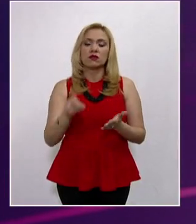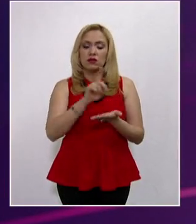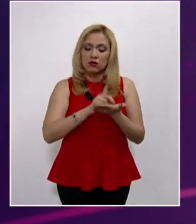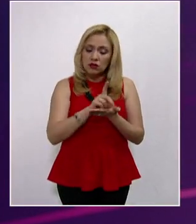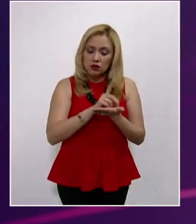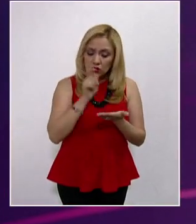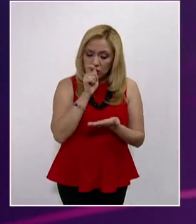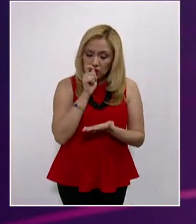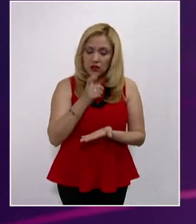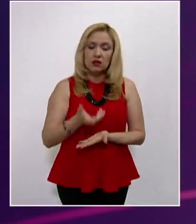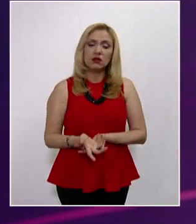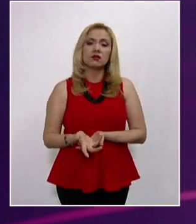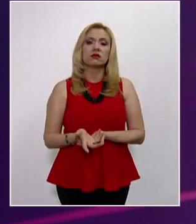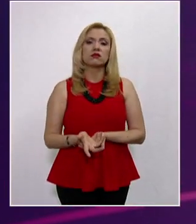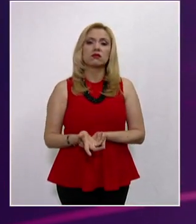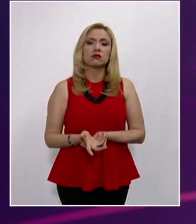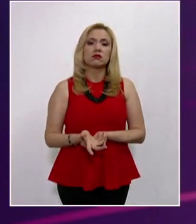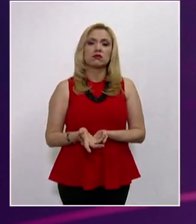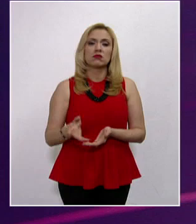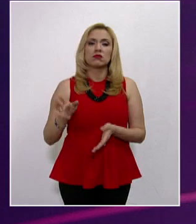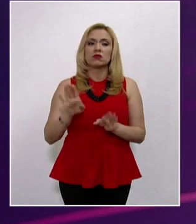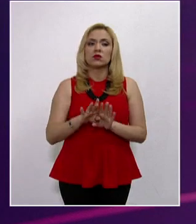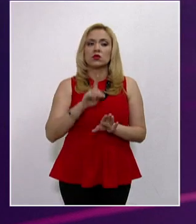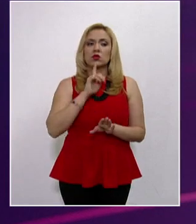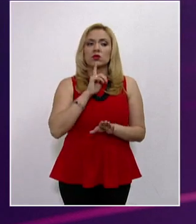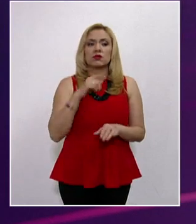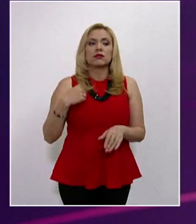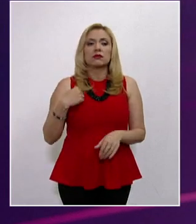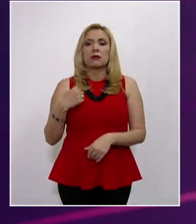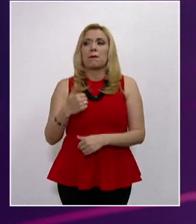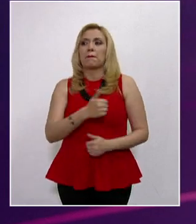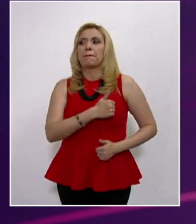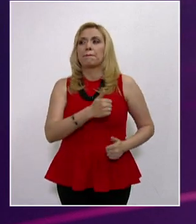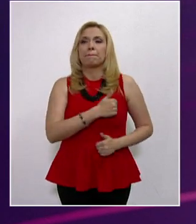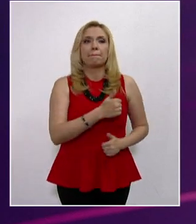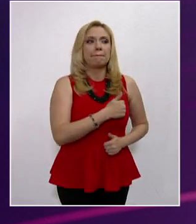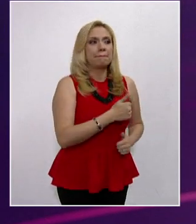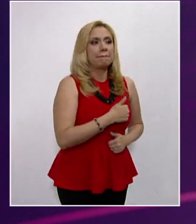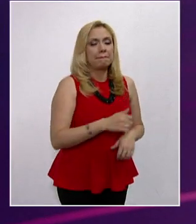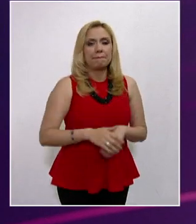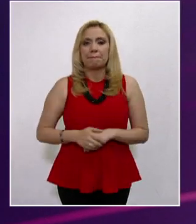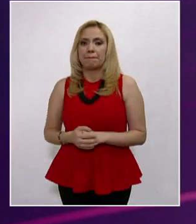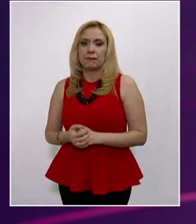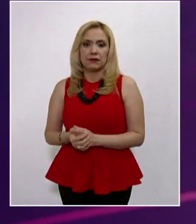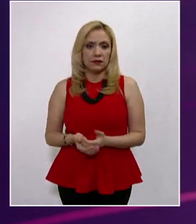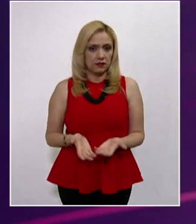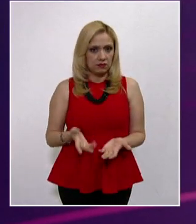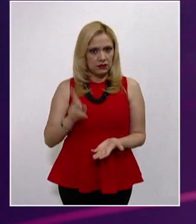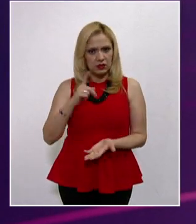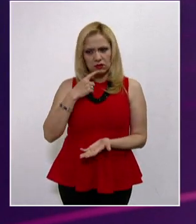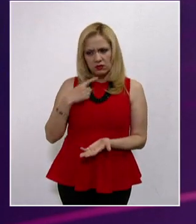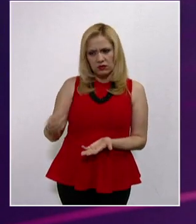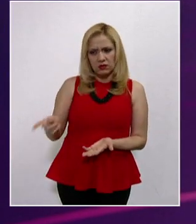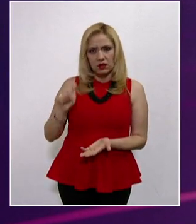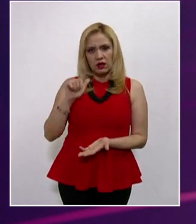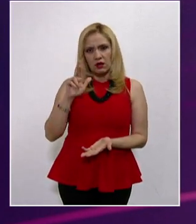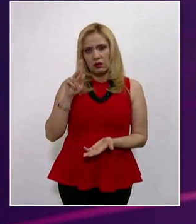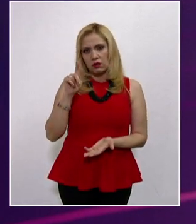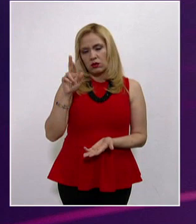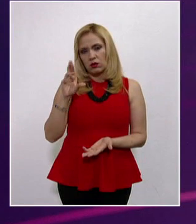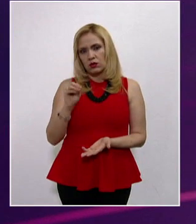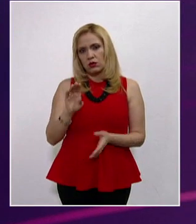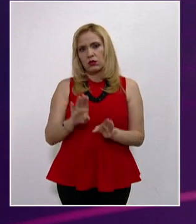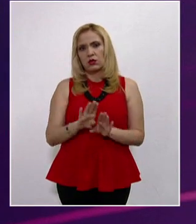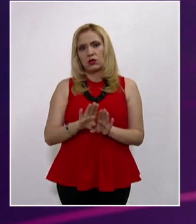de drogas bajo el cobijo de la función militar. Sin embargo, como lo comentaba Arturo,